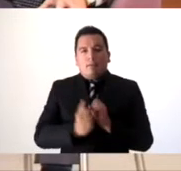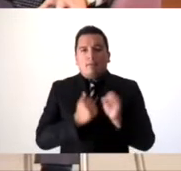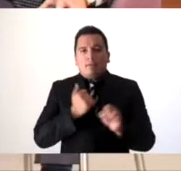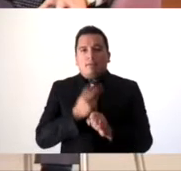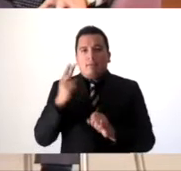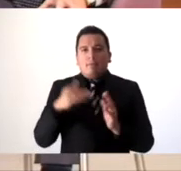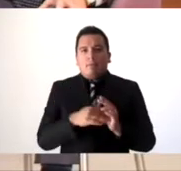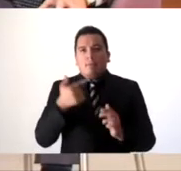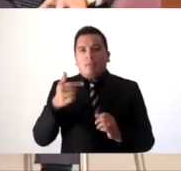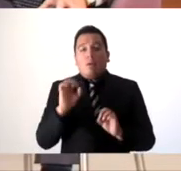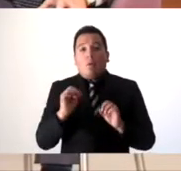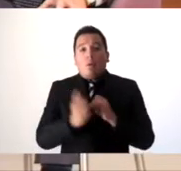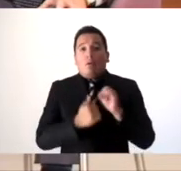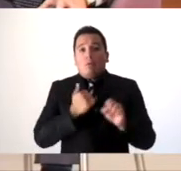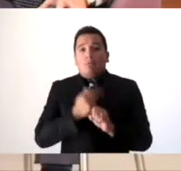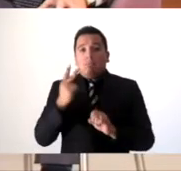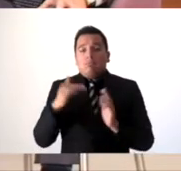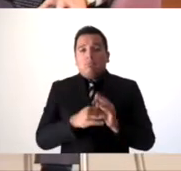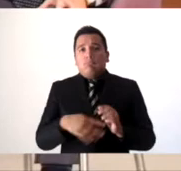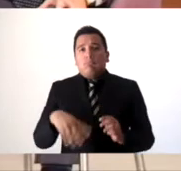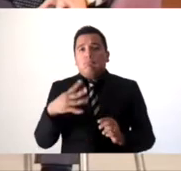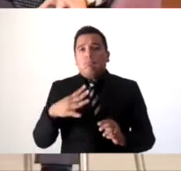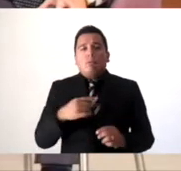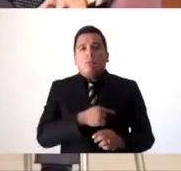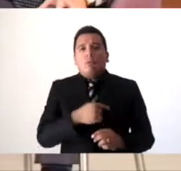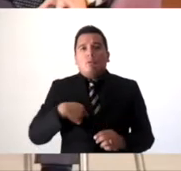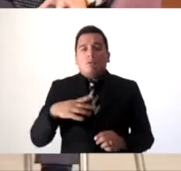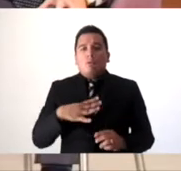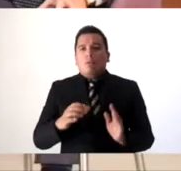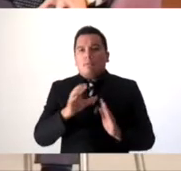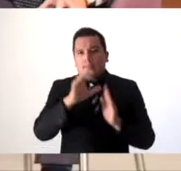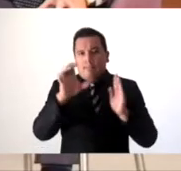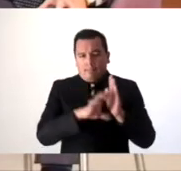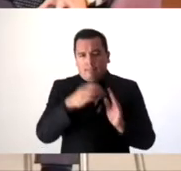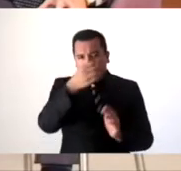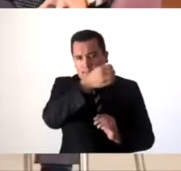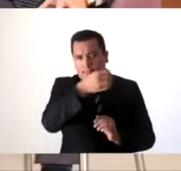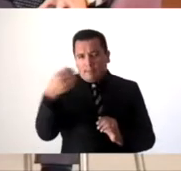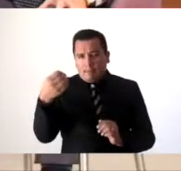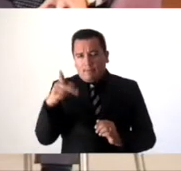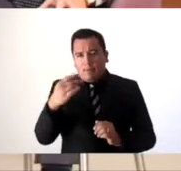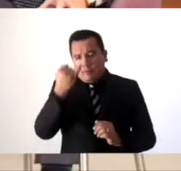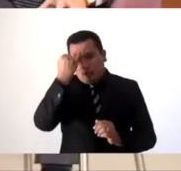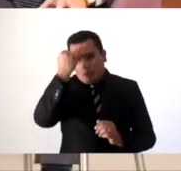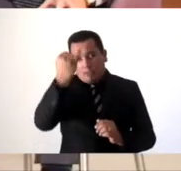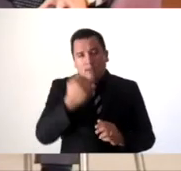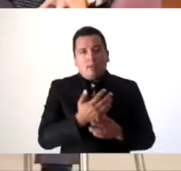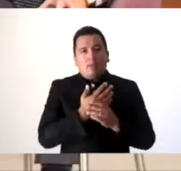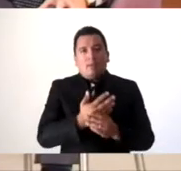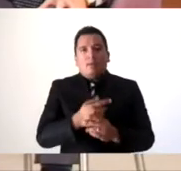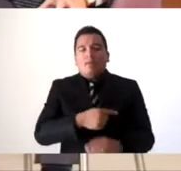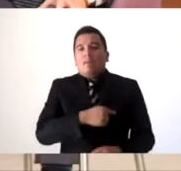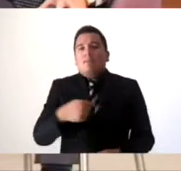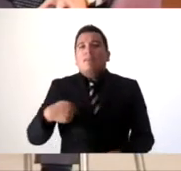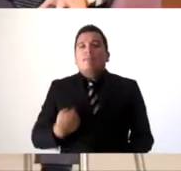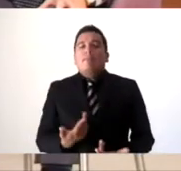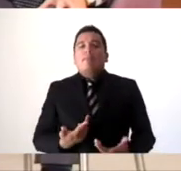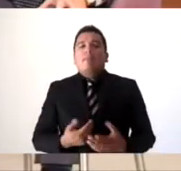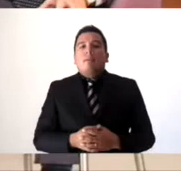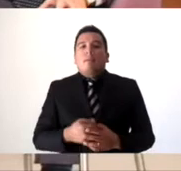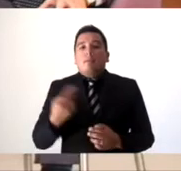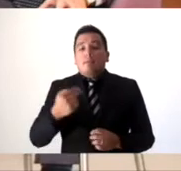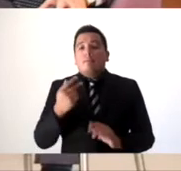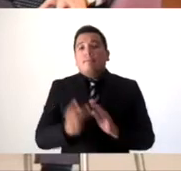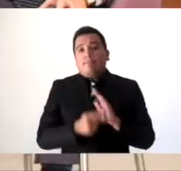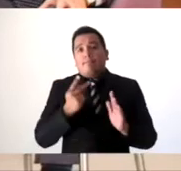reforma de 2007 y la reforma de 2014 trataron de homologar un calendario electoral, la idea era, a ver, no